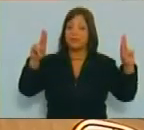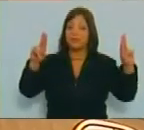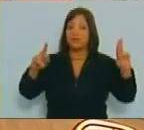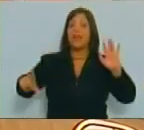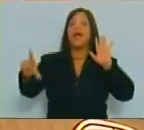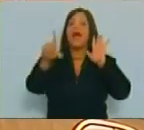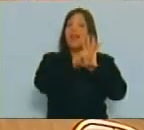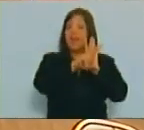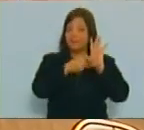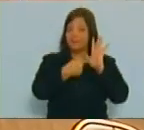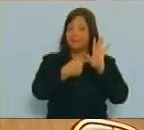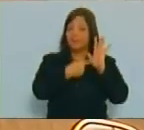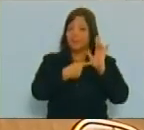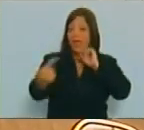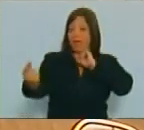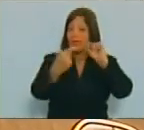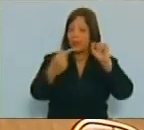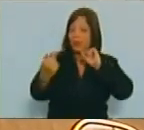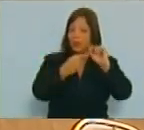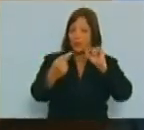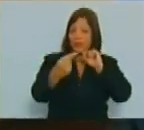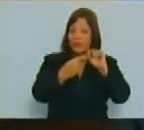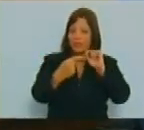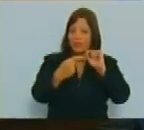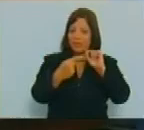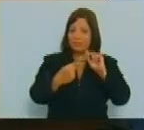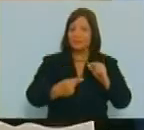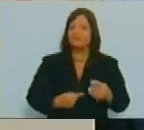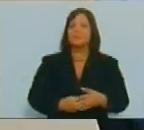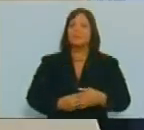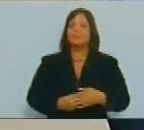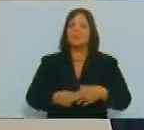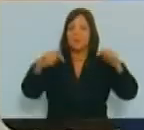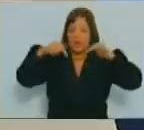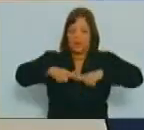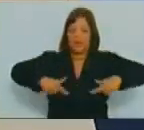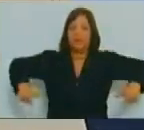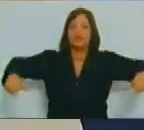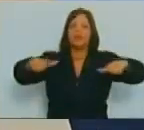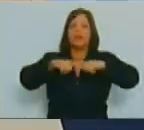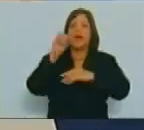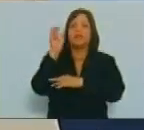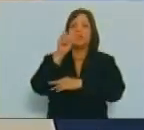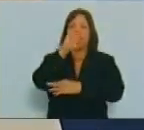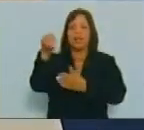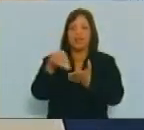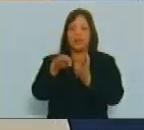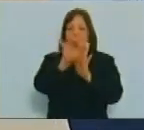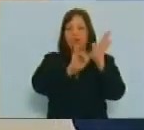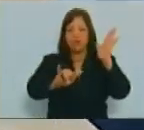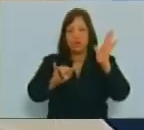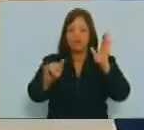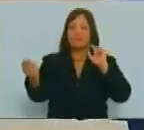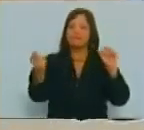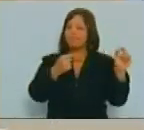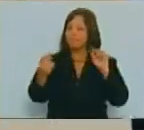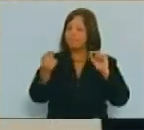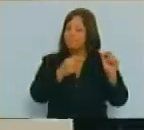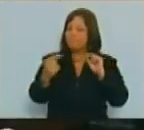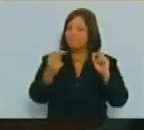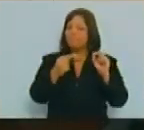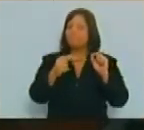ley sea discutida en este se nos de la asamblea nacional constituyente para